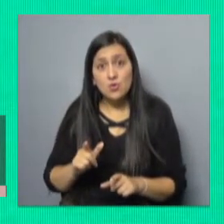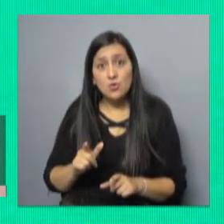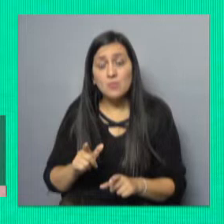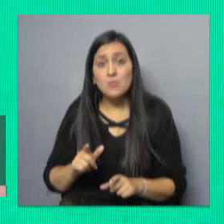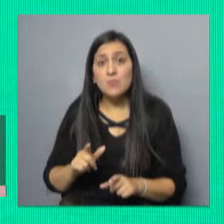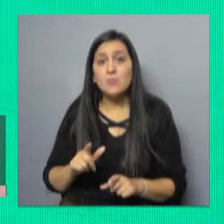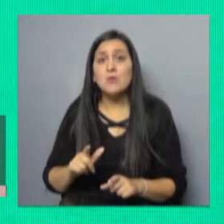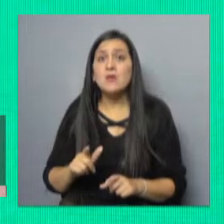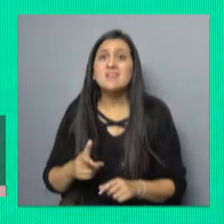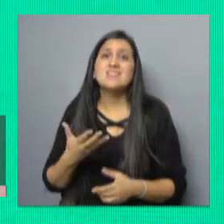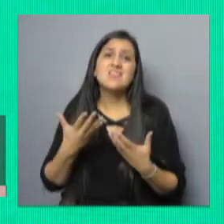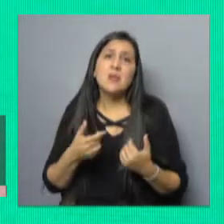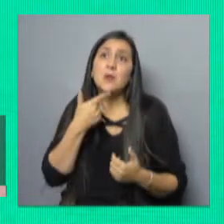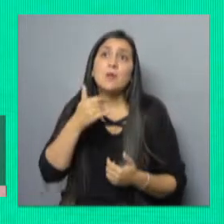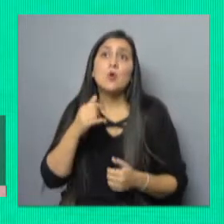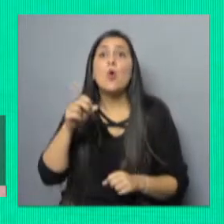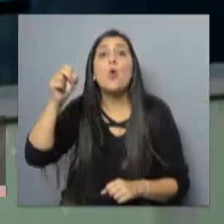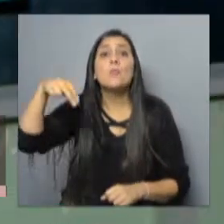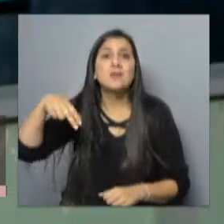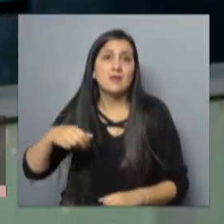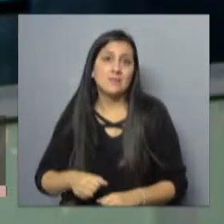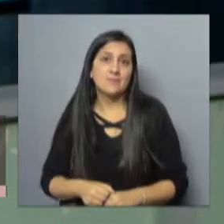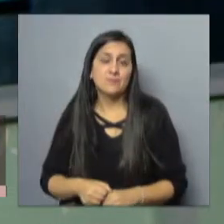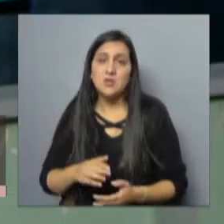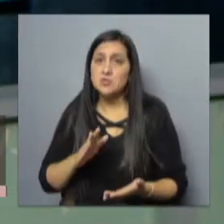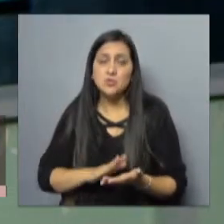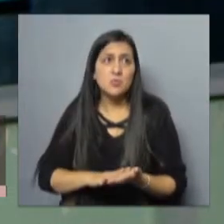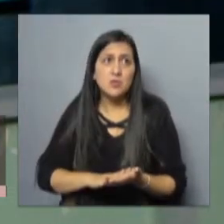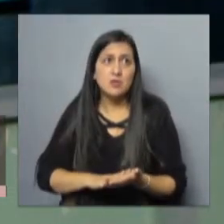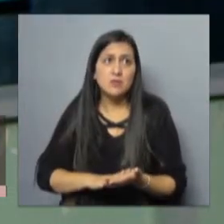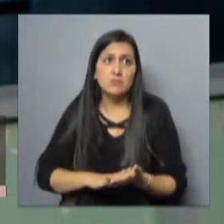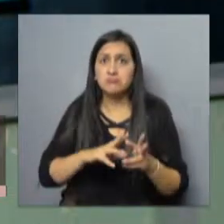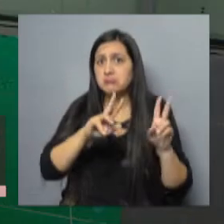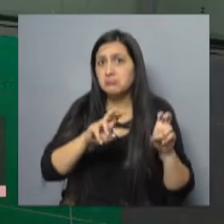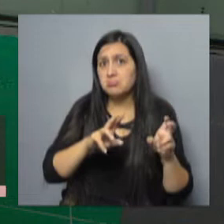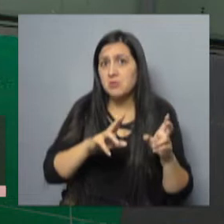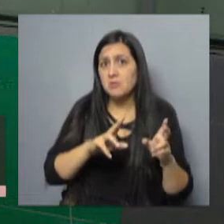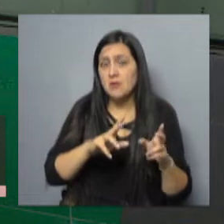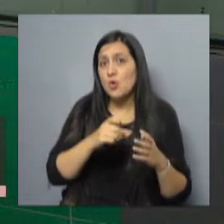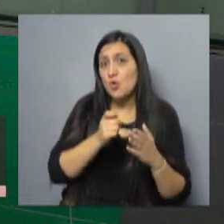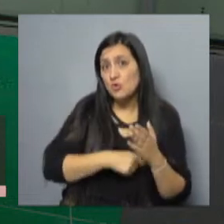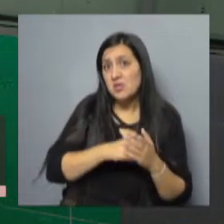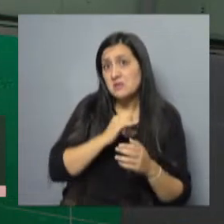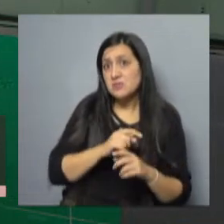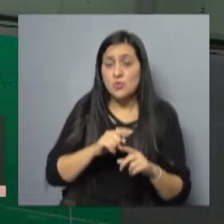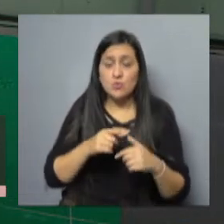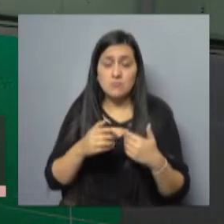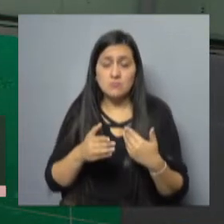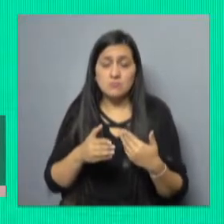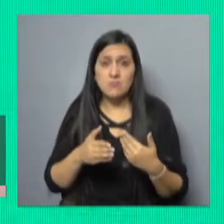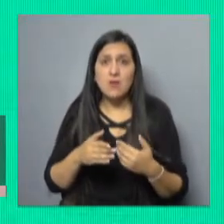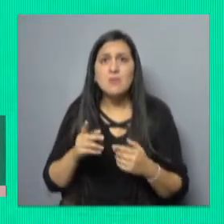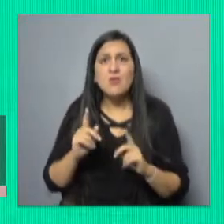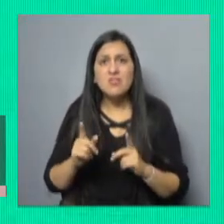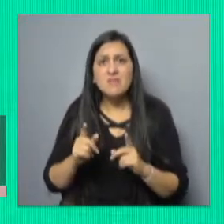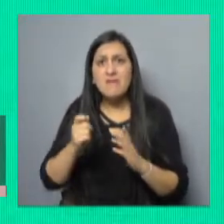a dar su opinión sea sobre el tema que desde por el cual lo contrataron tiene que haber una cláusula